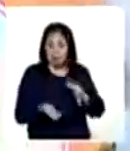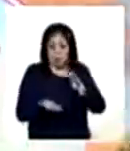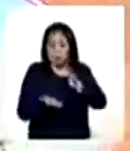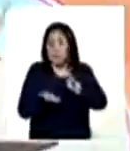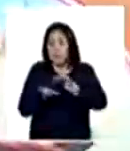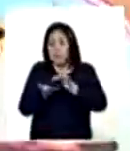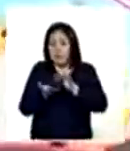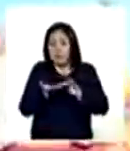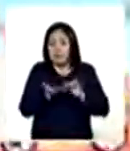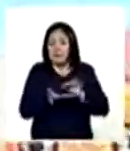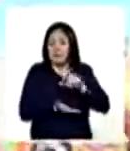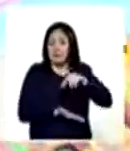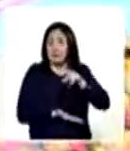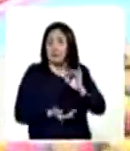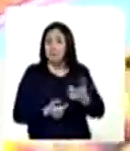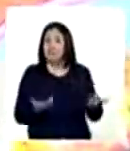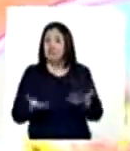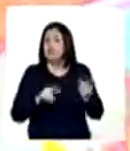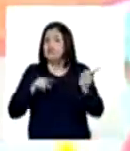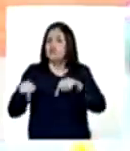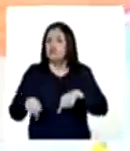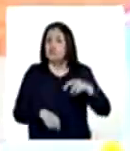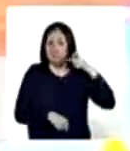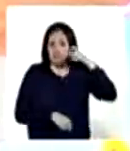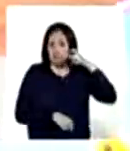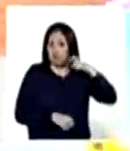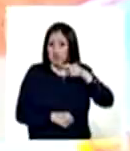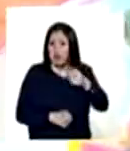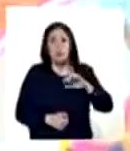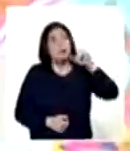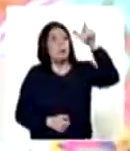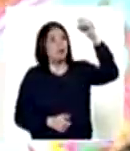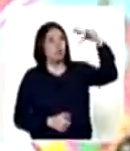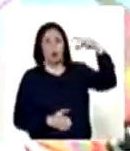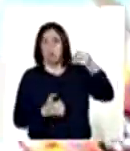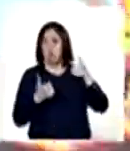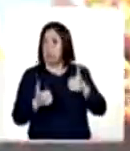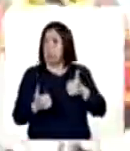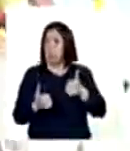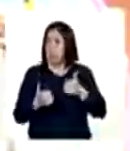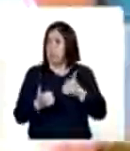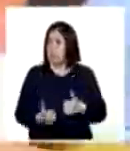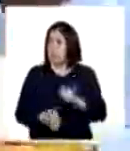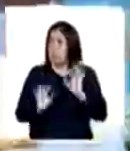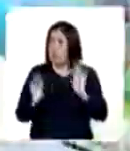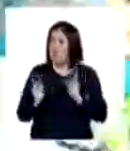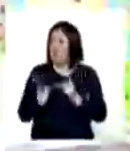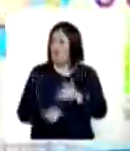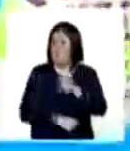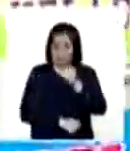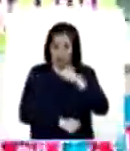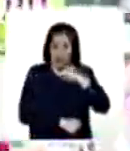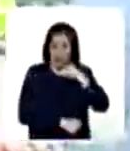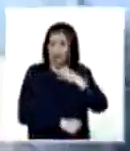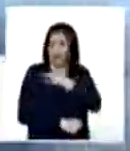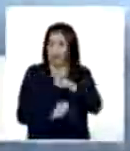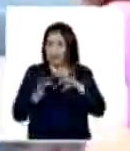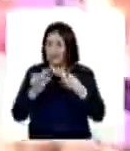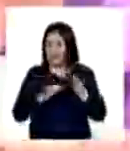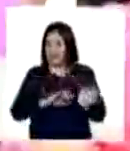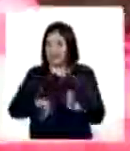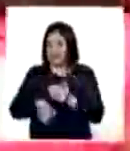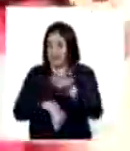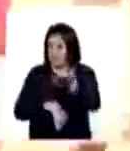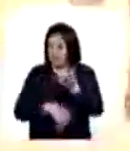¿De dónde viene? De Puno. Ahorita que ha salido sol, está excelente, perfecto para consumir con la familia. Pero tenemos aquí